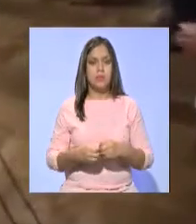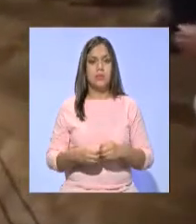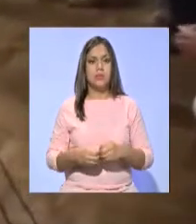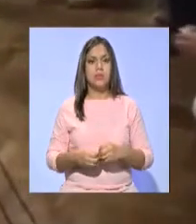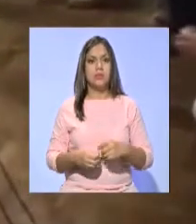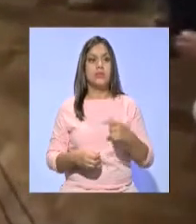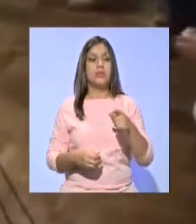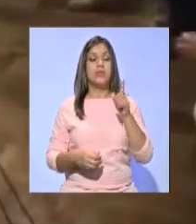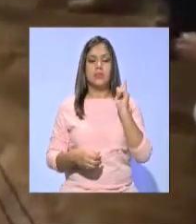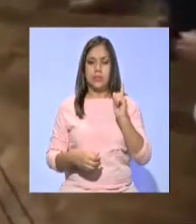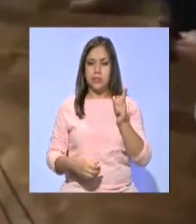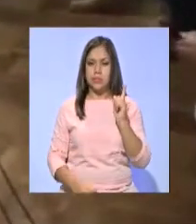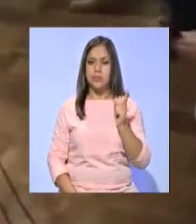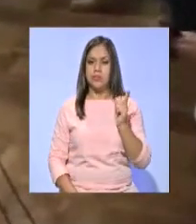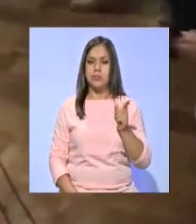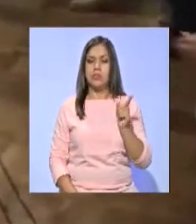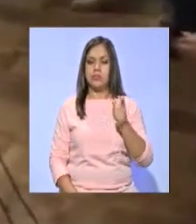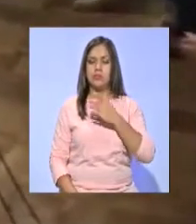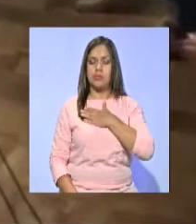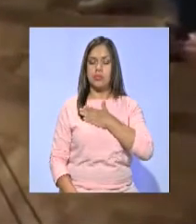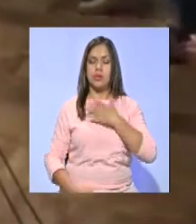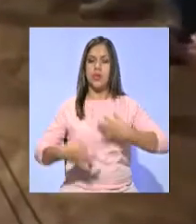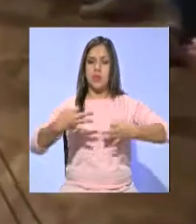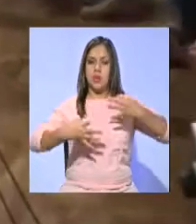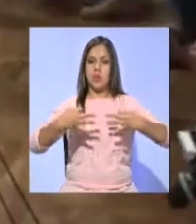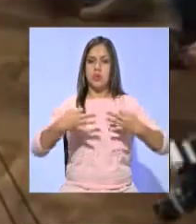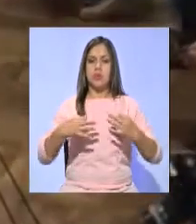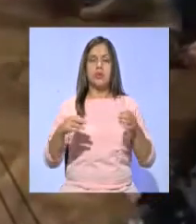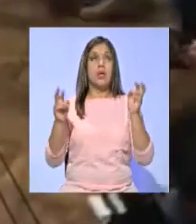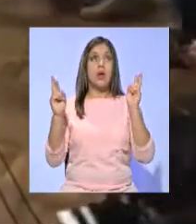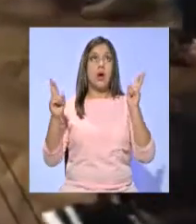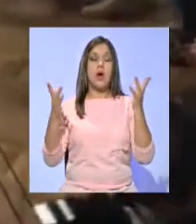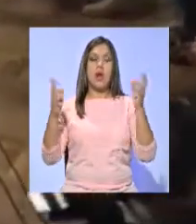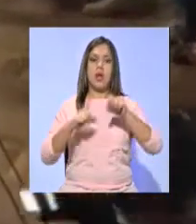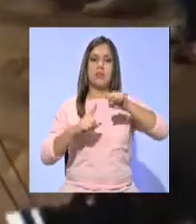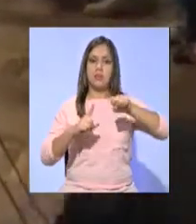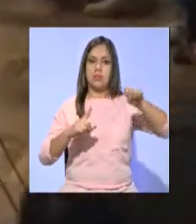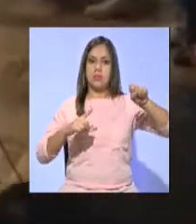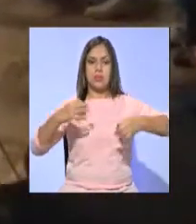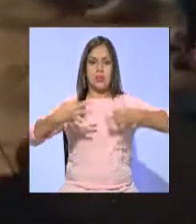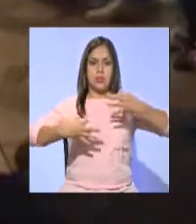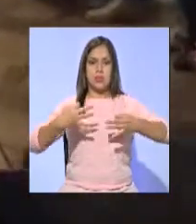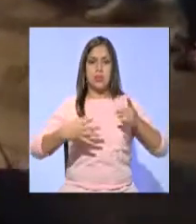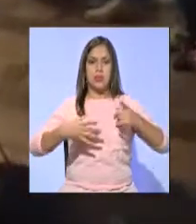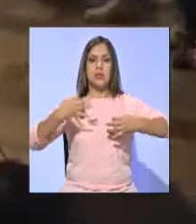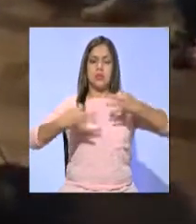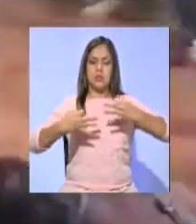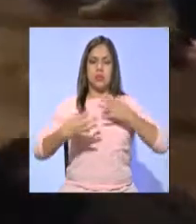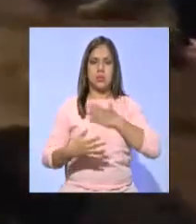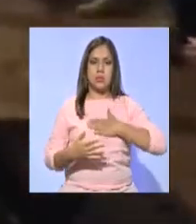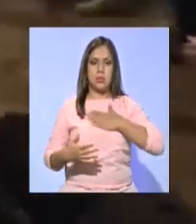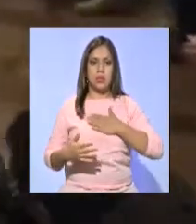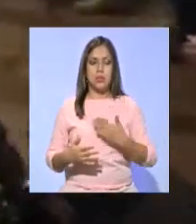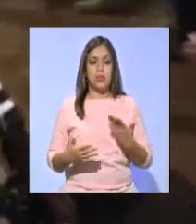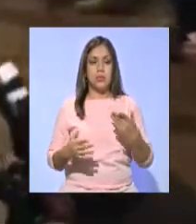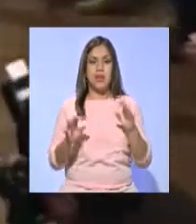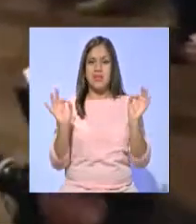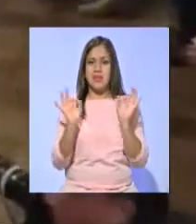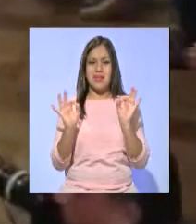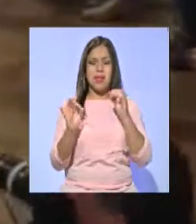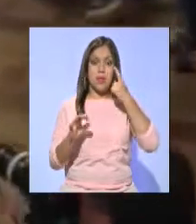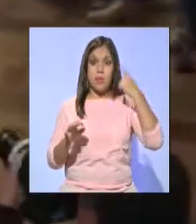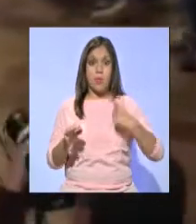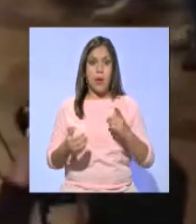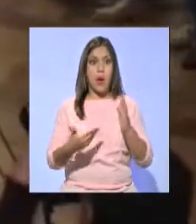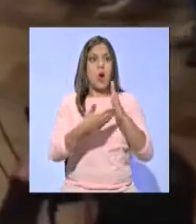Tenemos todavía confianza en el sistema de justicia para que se haga precisamente esa justicia. No hay ninguna prueba